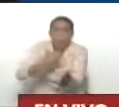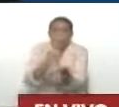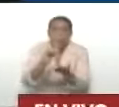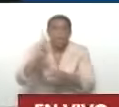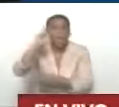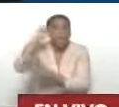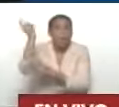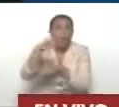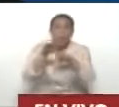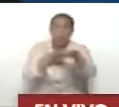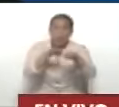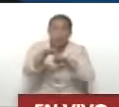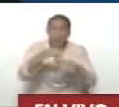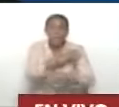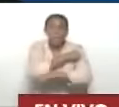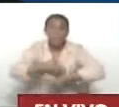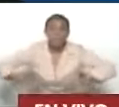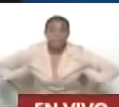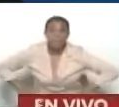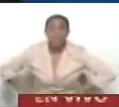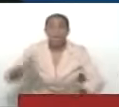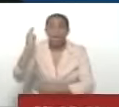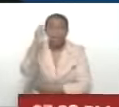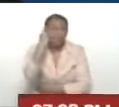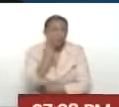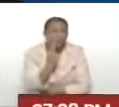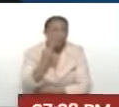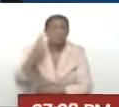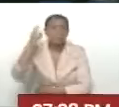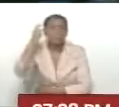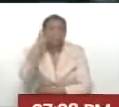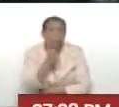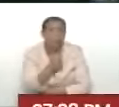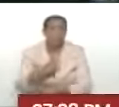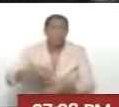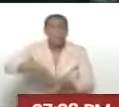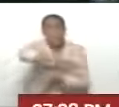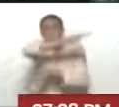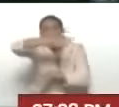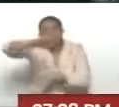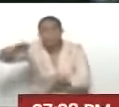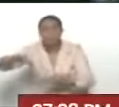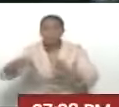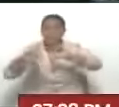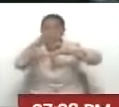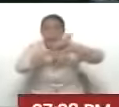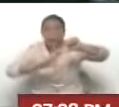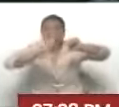en Cojedes, en Portuguesa, en Bolívar, en los mares.